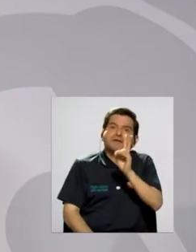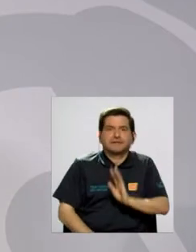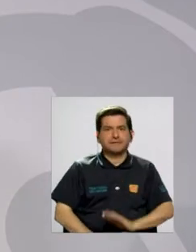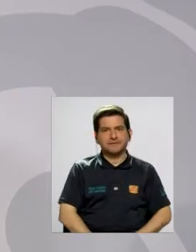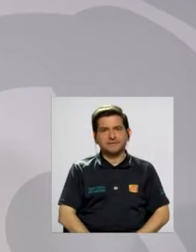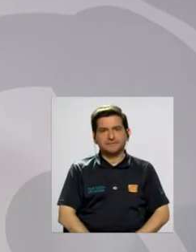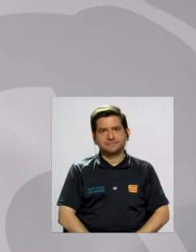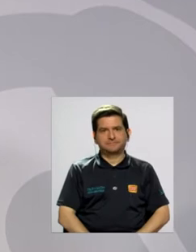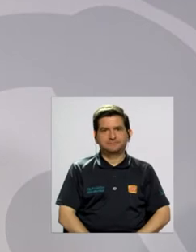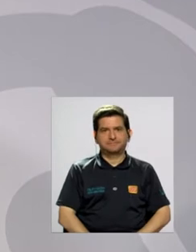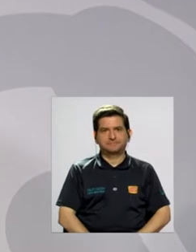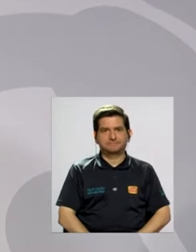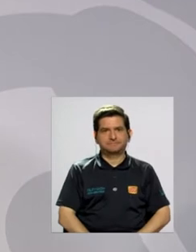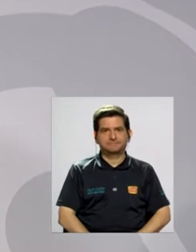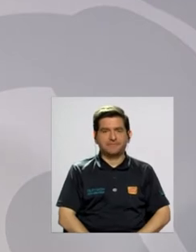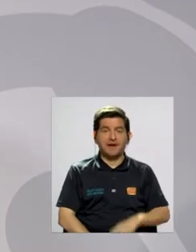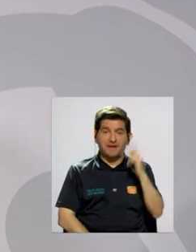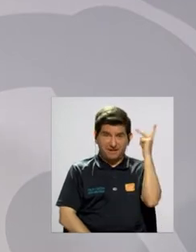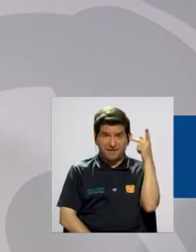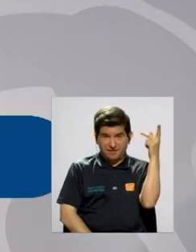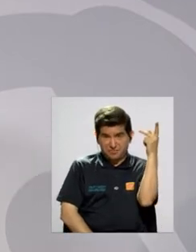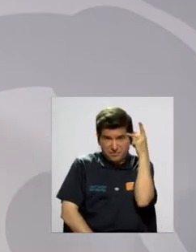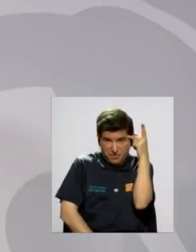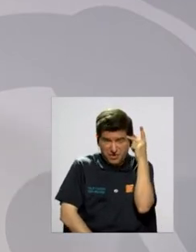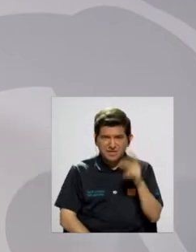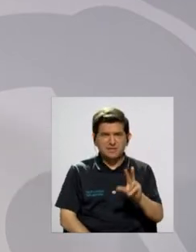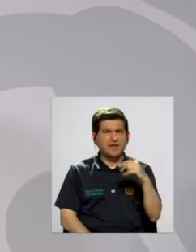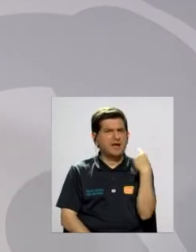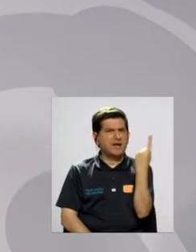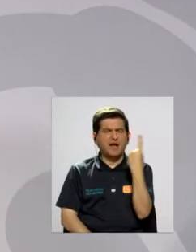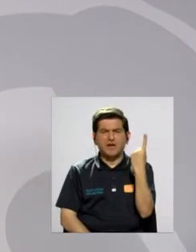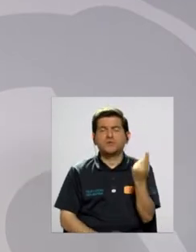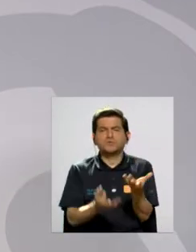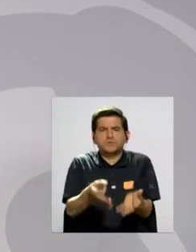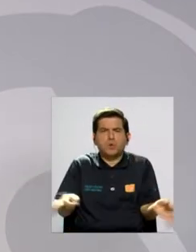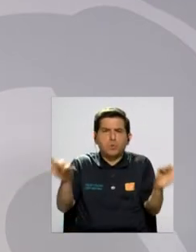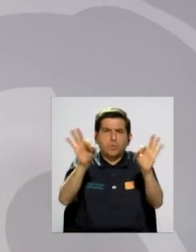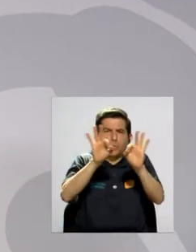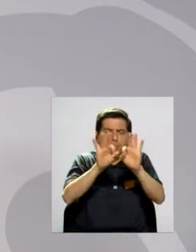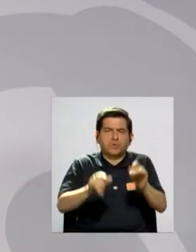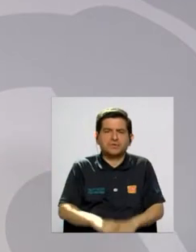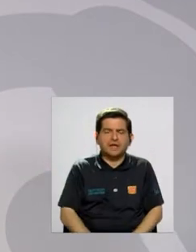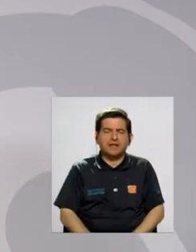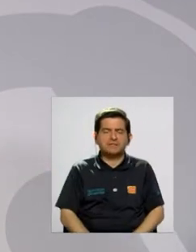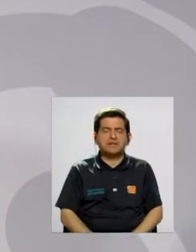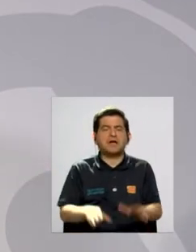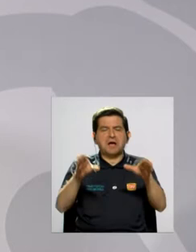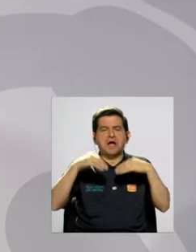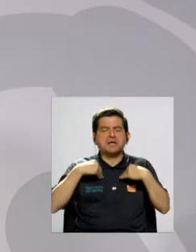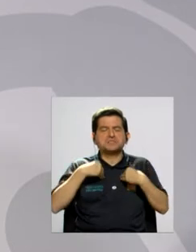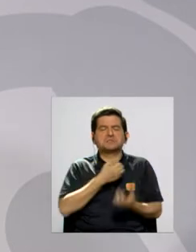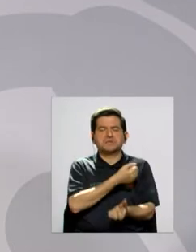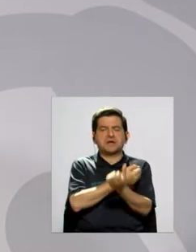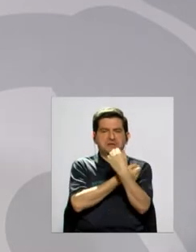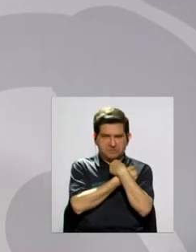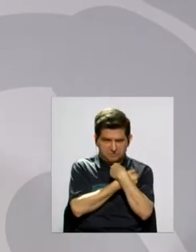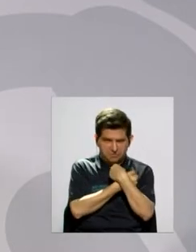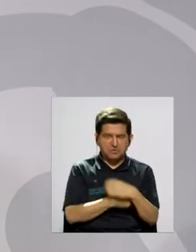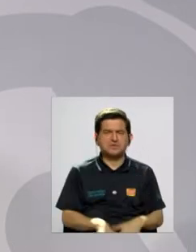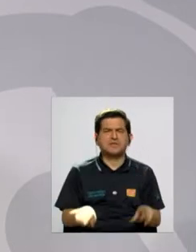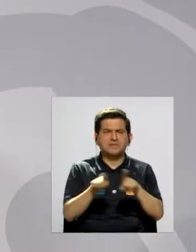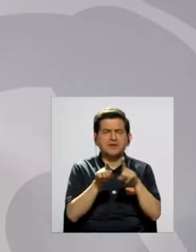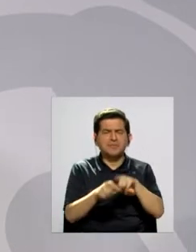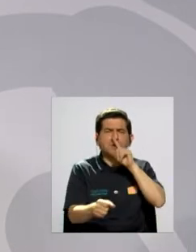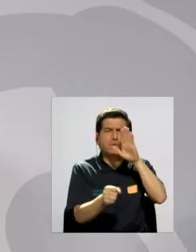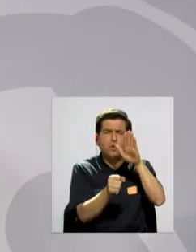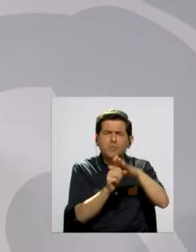porque en esto de la política es no solamente fundamental el planteamiento de la derrota como tal, sino el compromiso exhaustivo